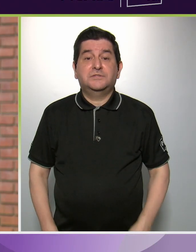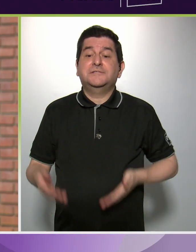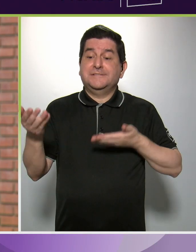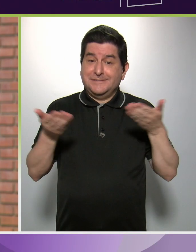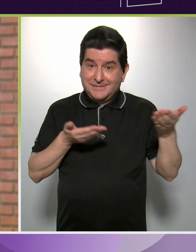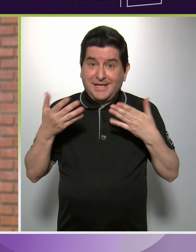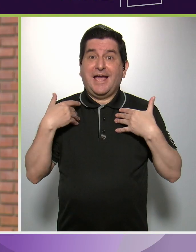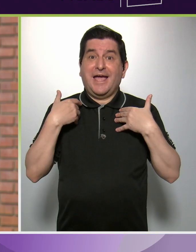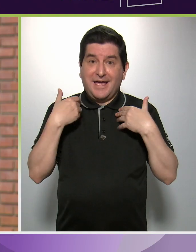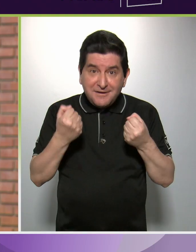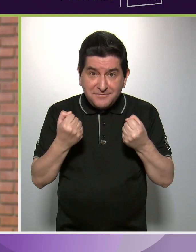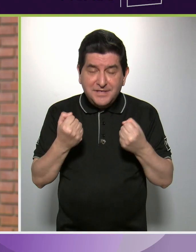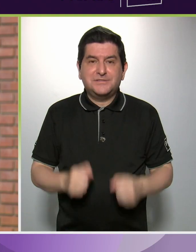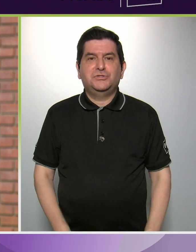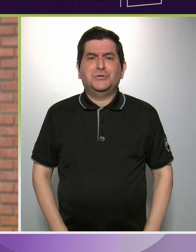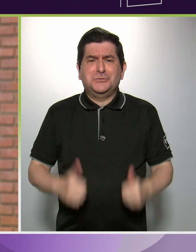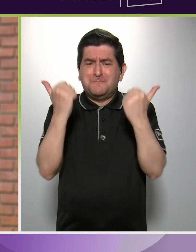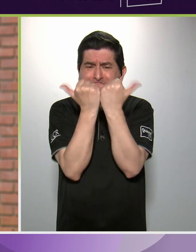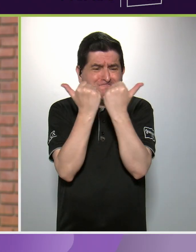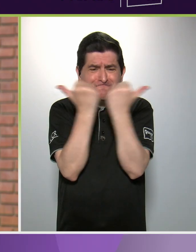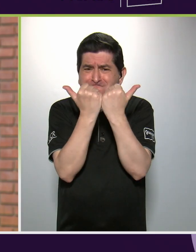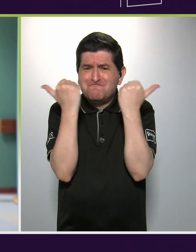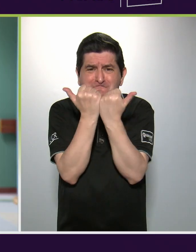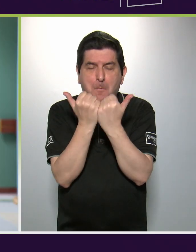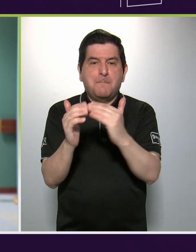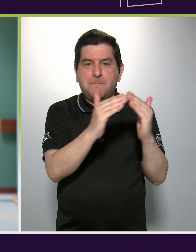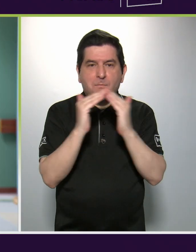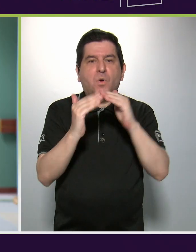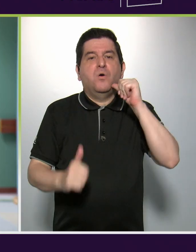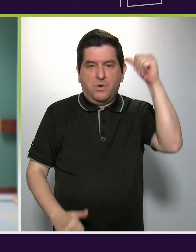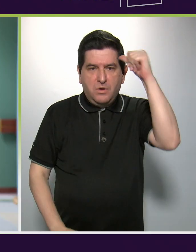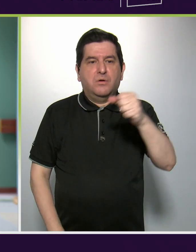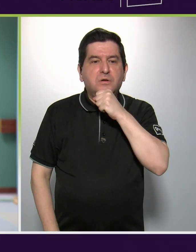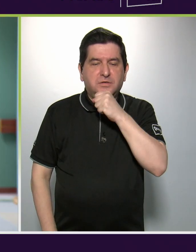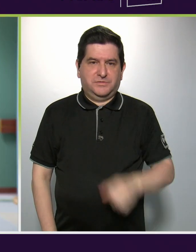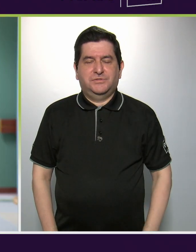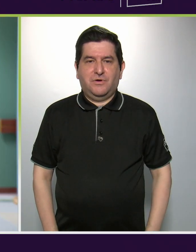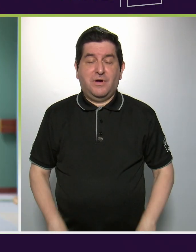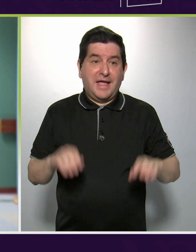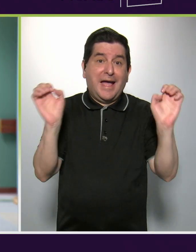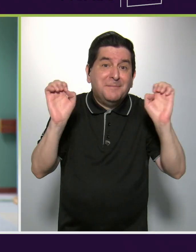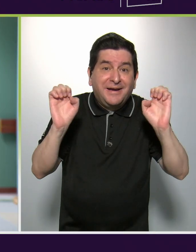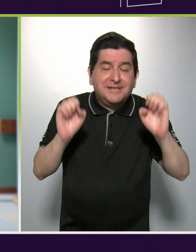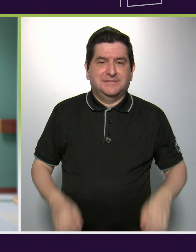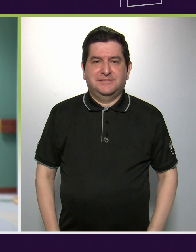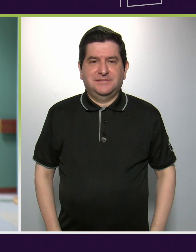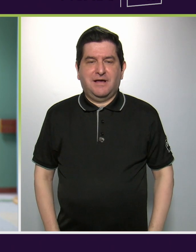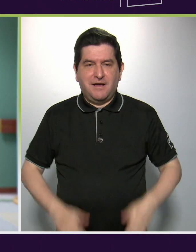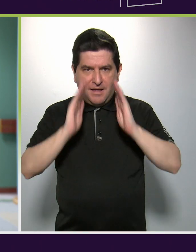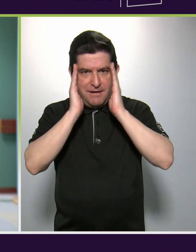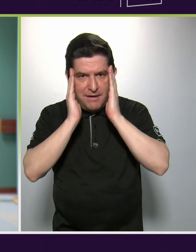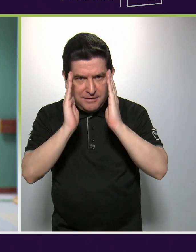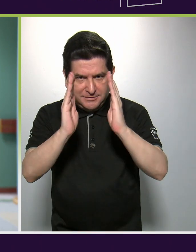efectivamente los servicios de salud se ven saturados de población adulta mayor, los servicios de emergencia, los